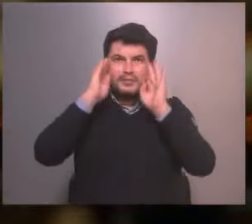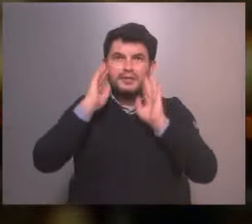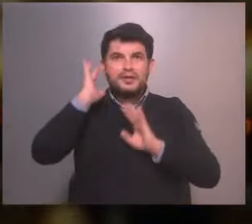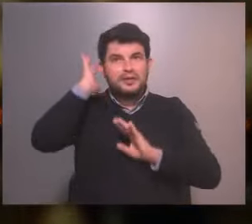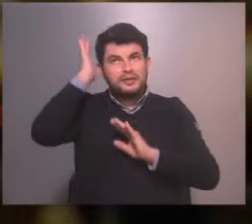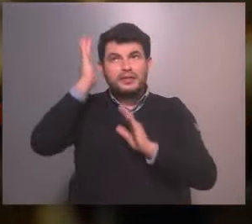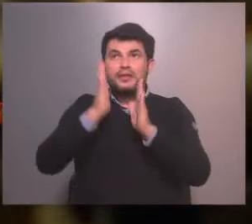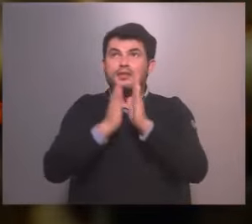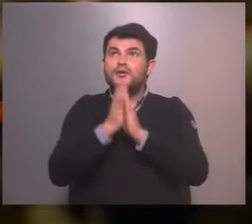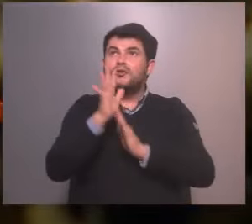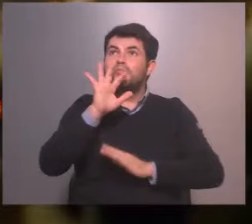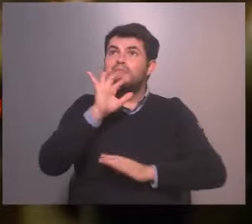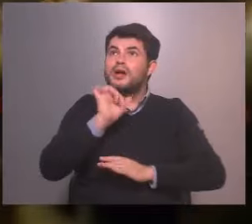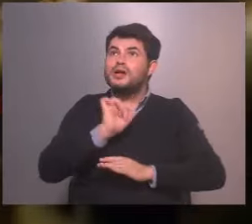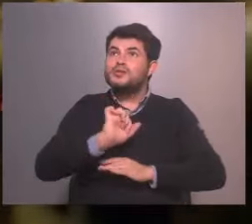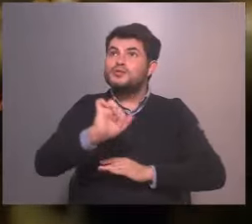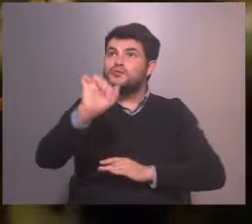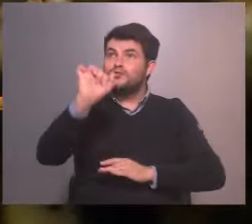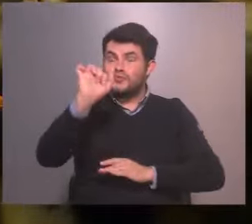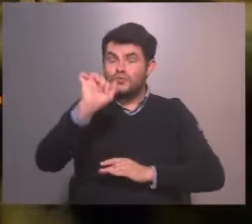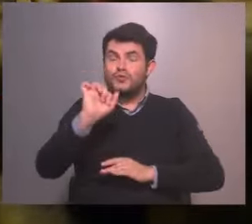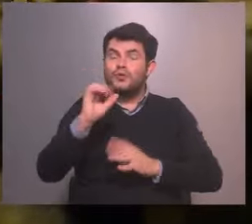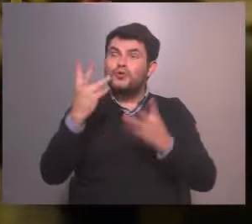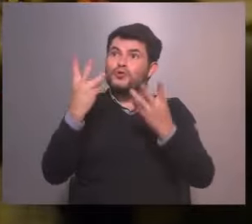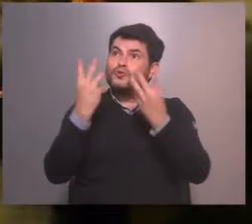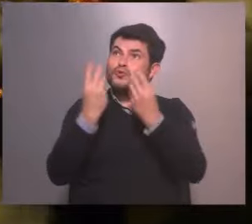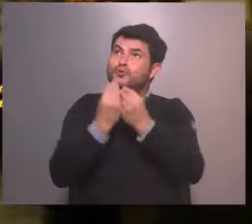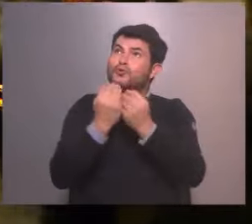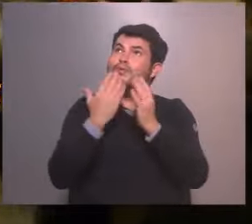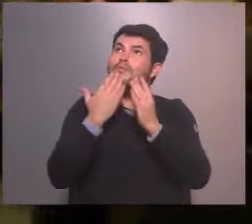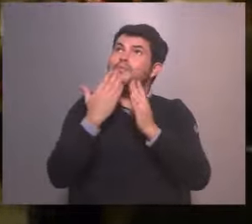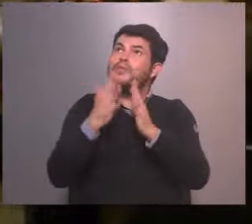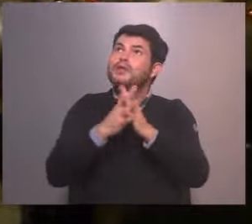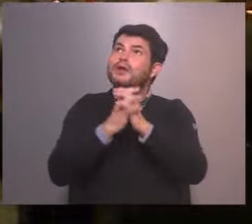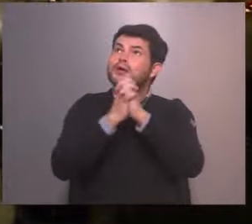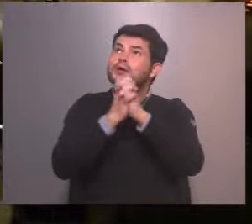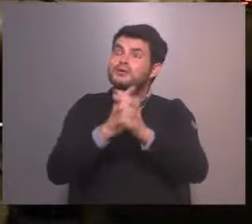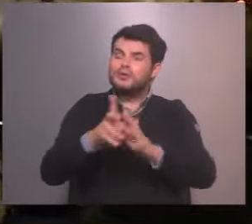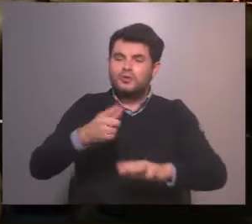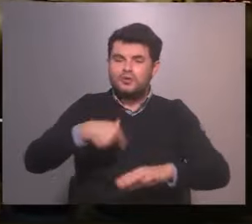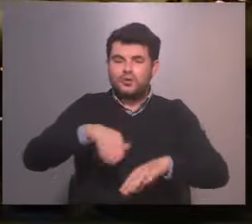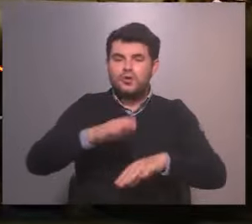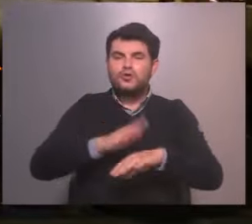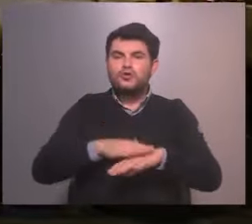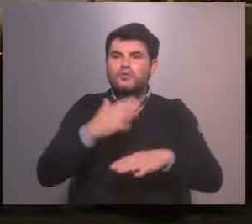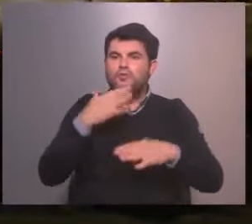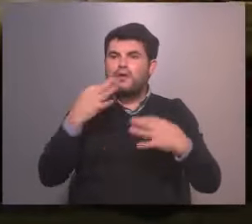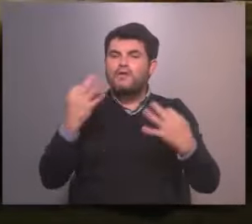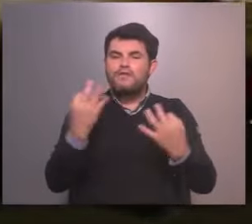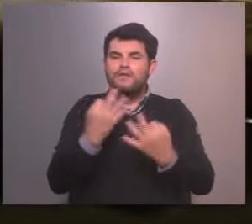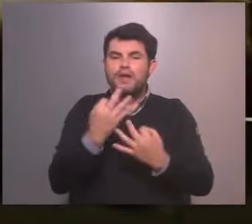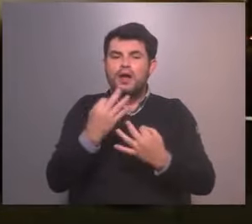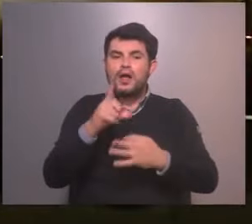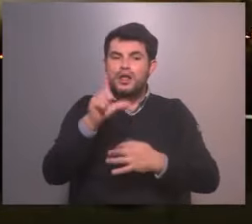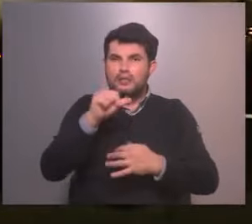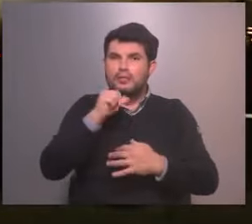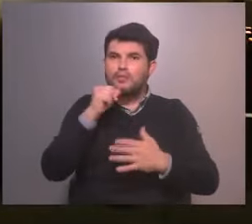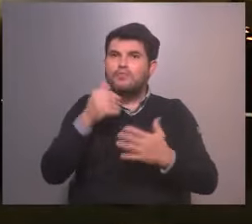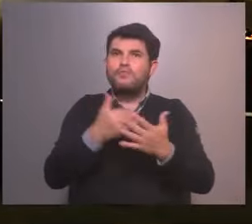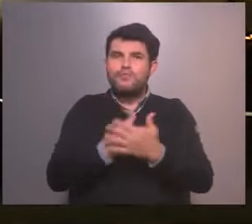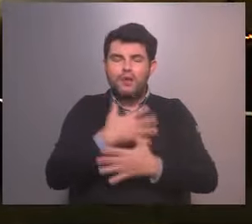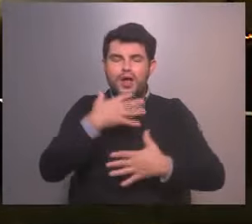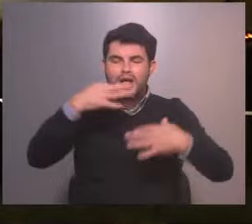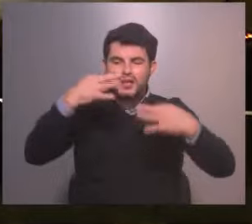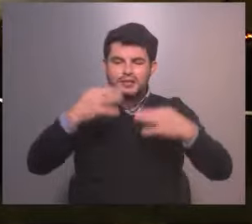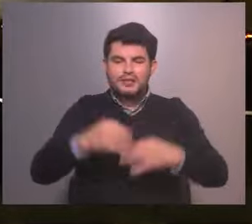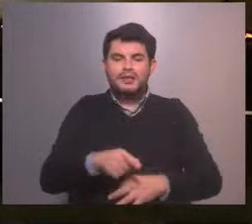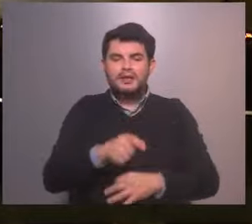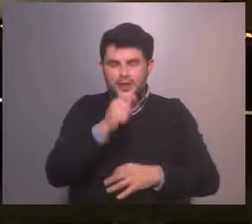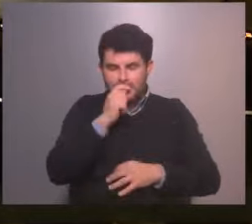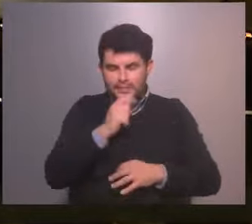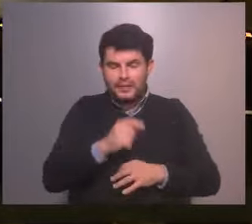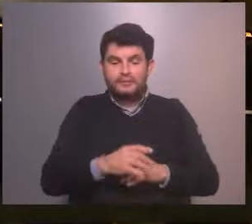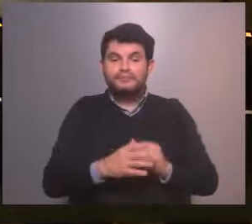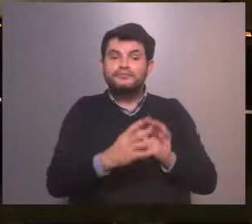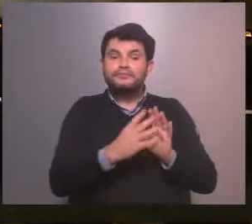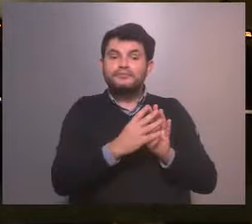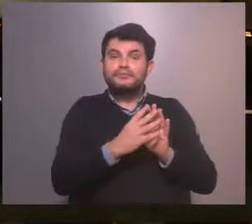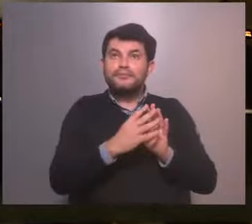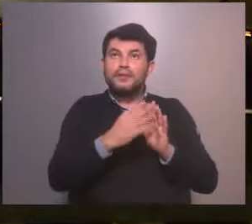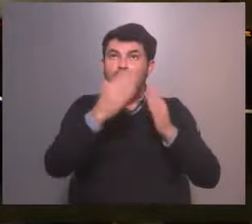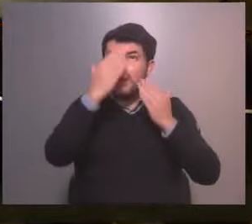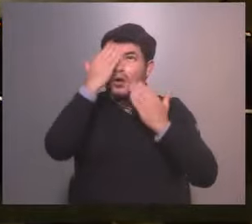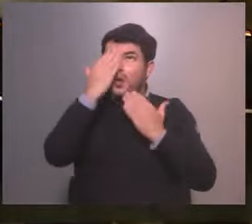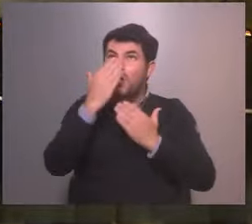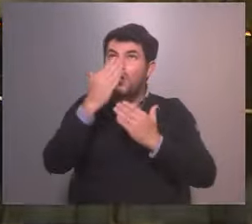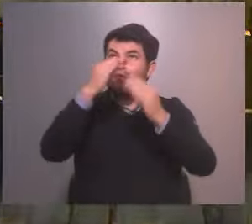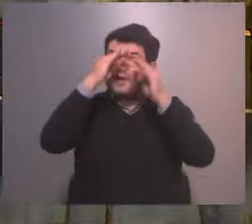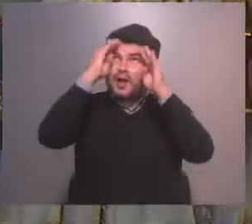Dios te salve María, llena eres de gracia, el Señor está contigo. Bendita tú eres entre todas las